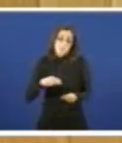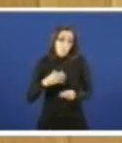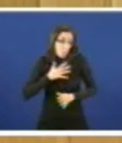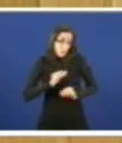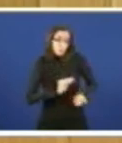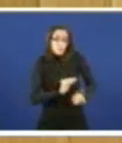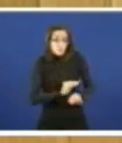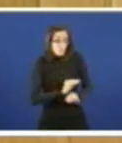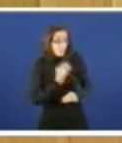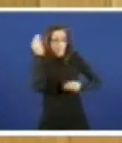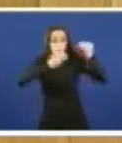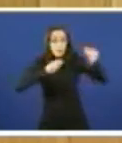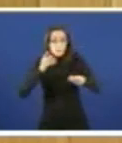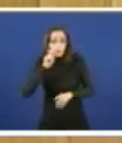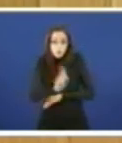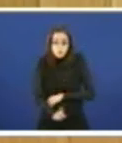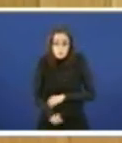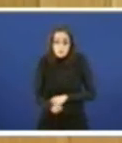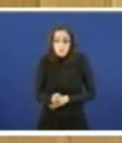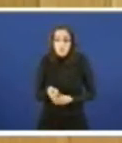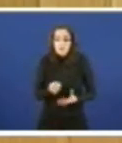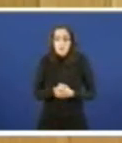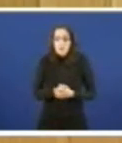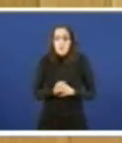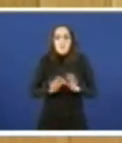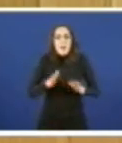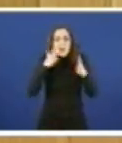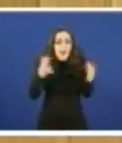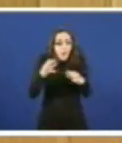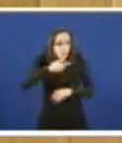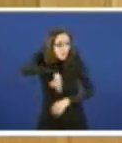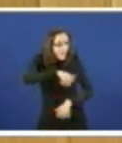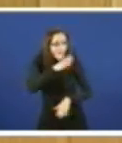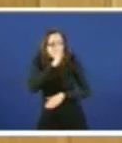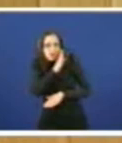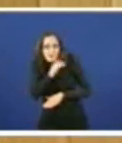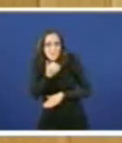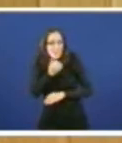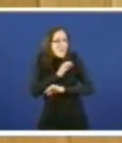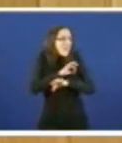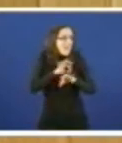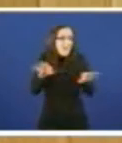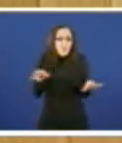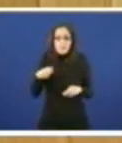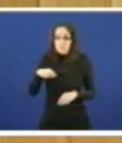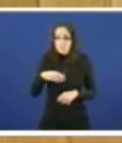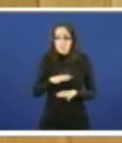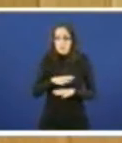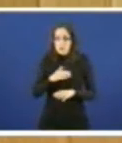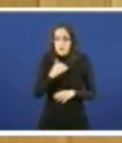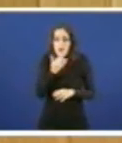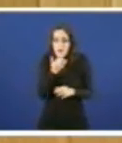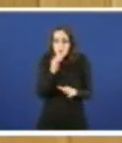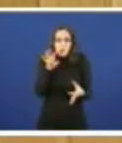onde parece que así temos que ir dada a situación na que vivimos. Pero non hai nada, ni tan siquiera recitei xustiza pola man, ni